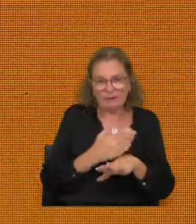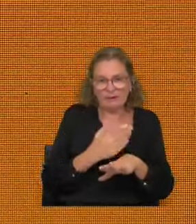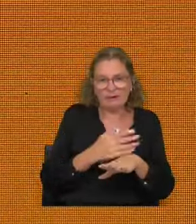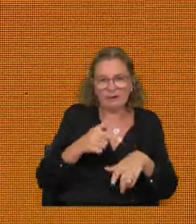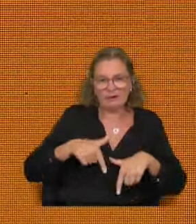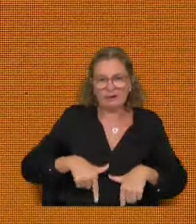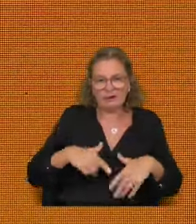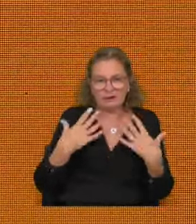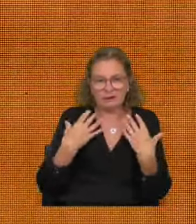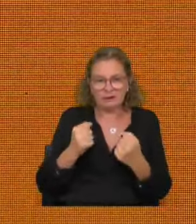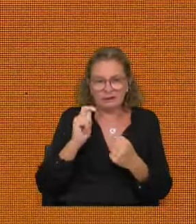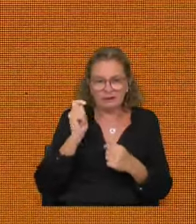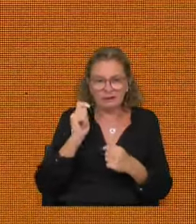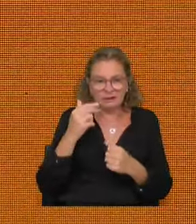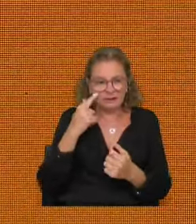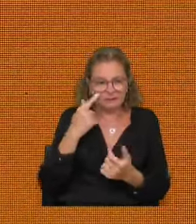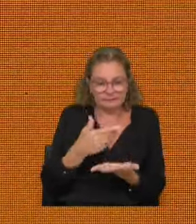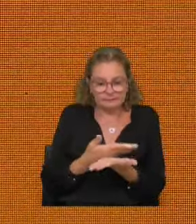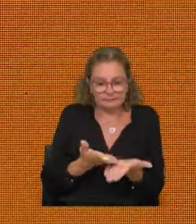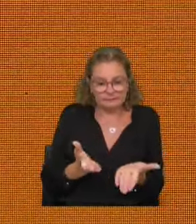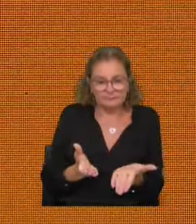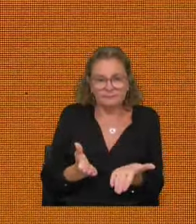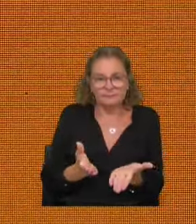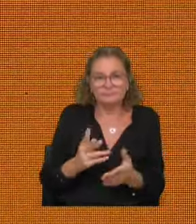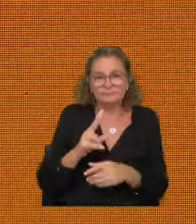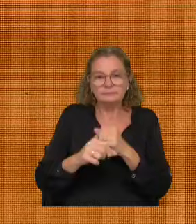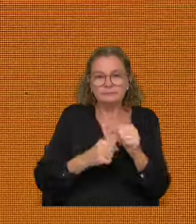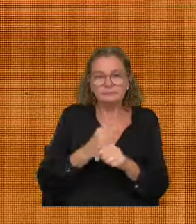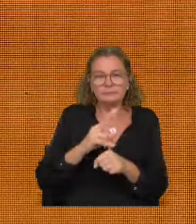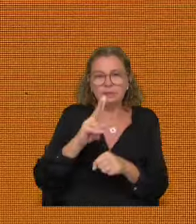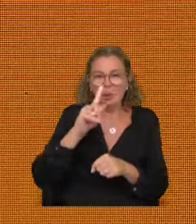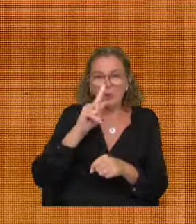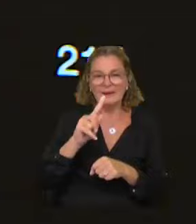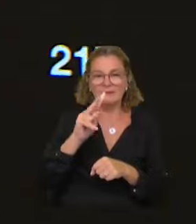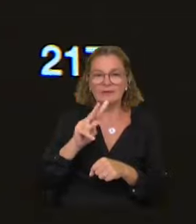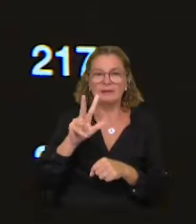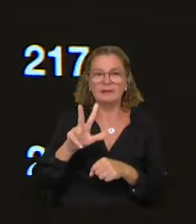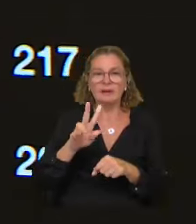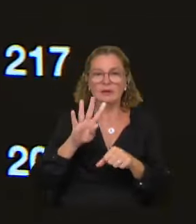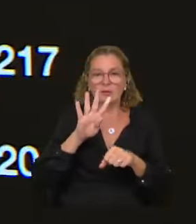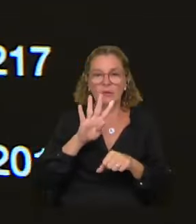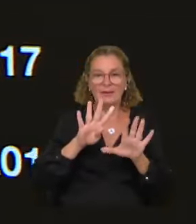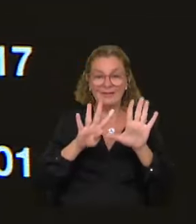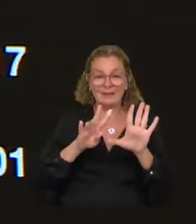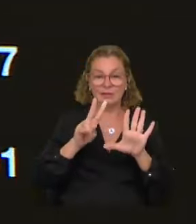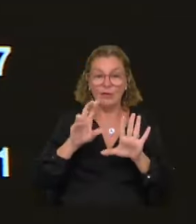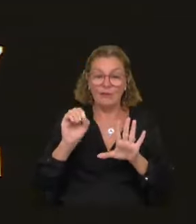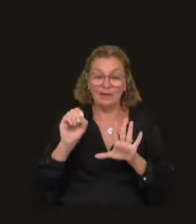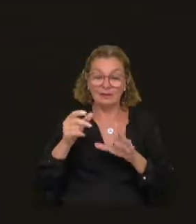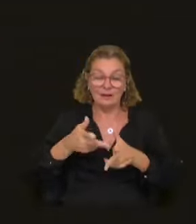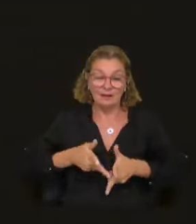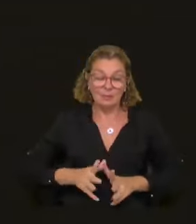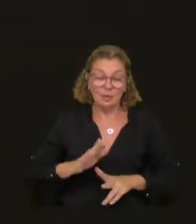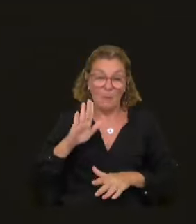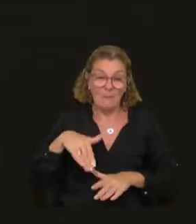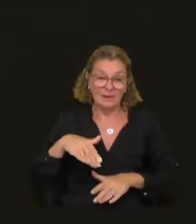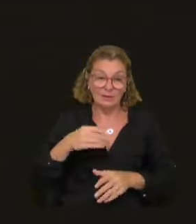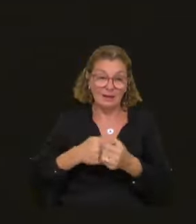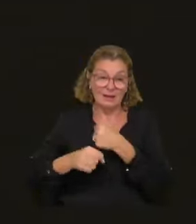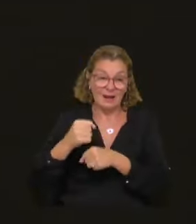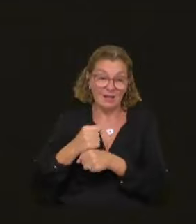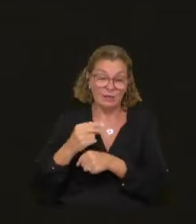Ministerio de salud pública se muestra que en 2023 hubo 920 nacimientos menos que en 2022